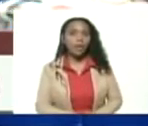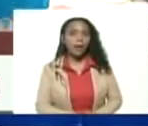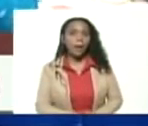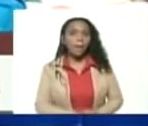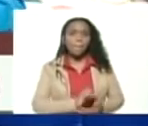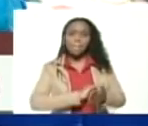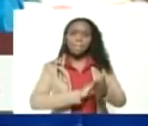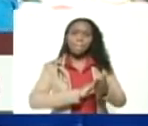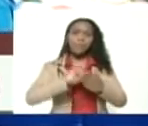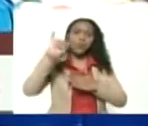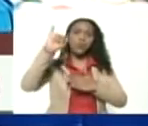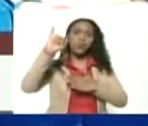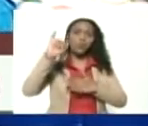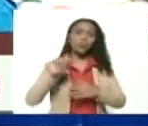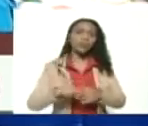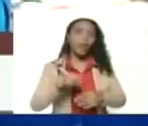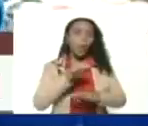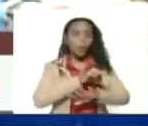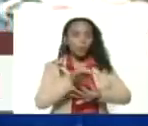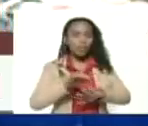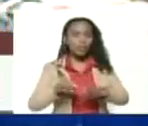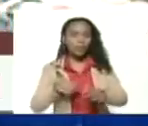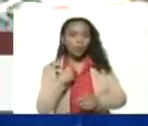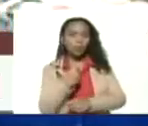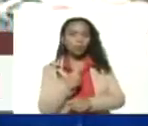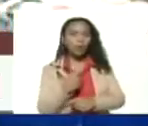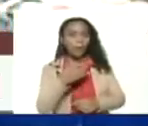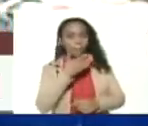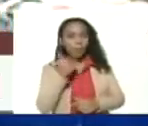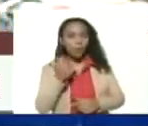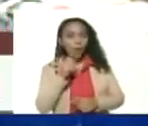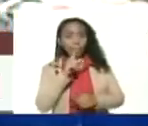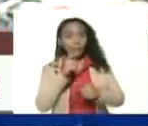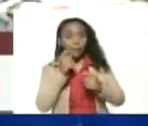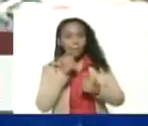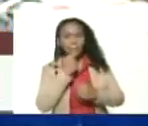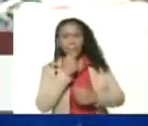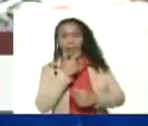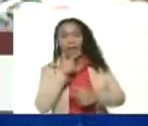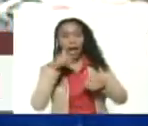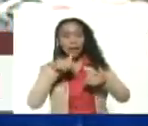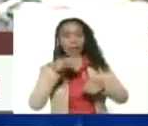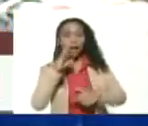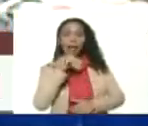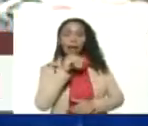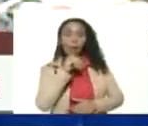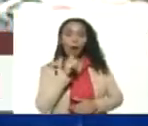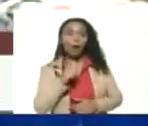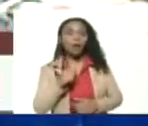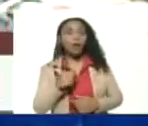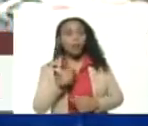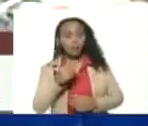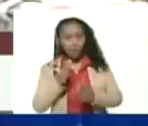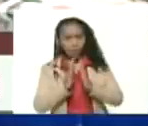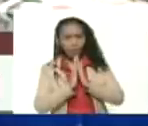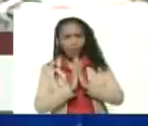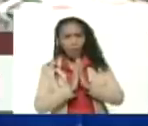disparar los ingresos de municipios y que se dé esa belleza que vi aquí en Cagua. Por favor, me